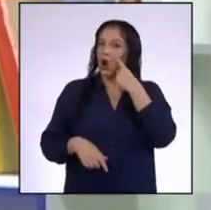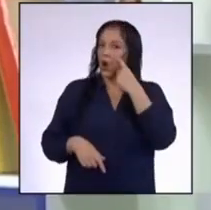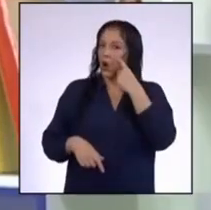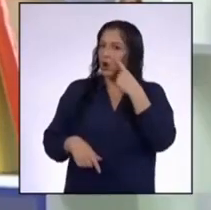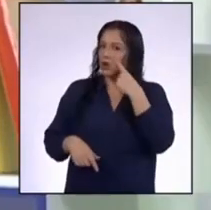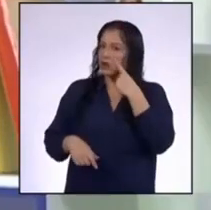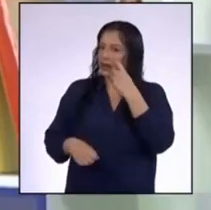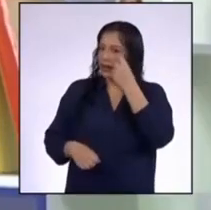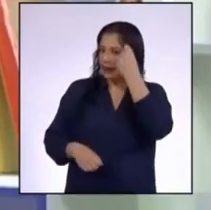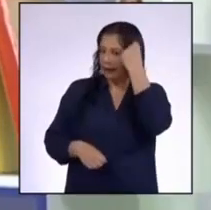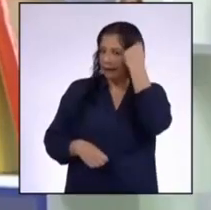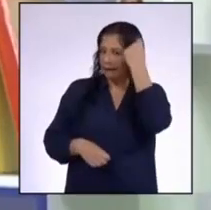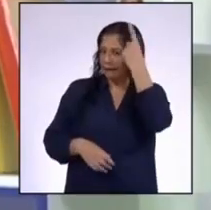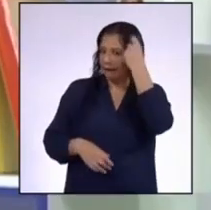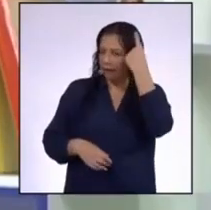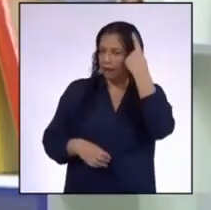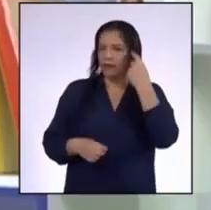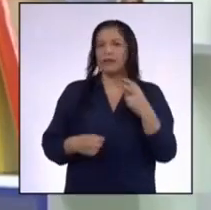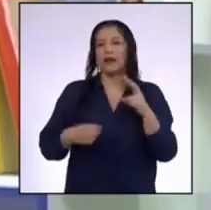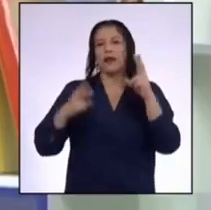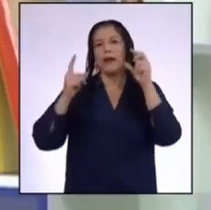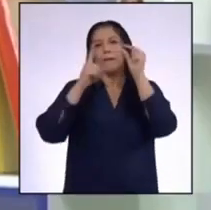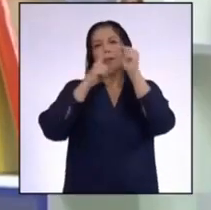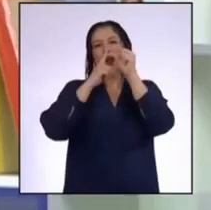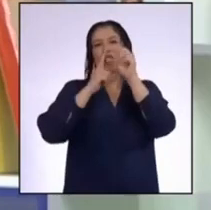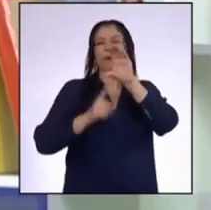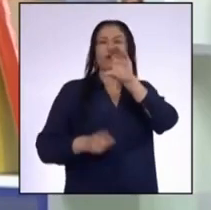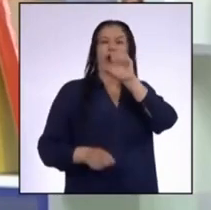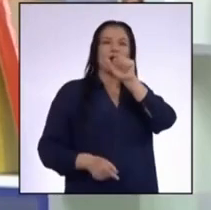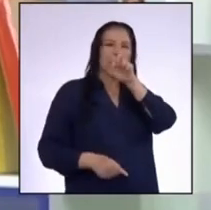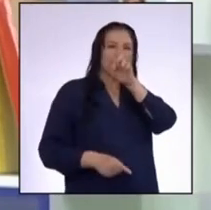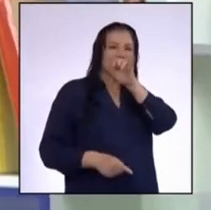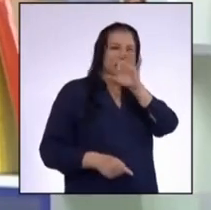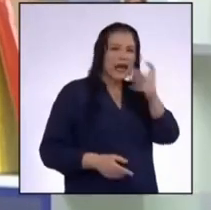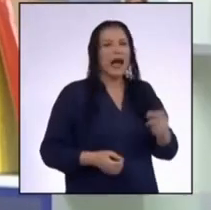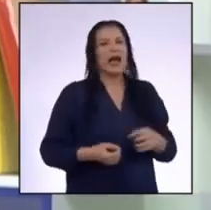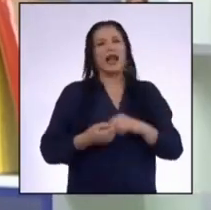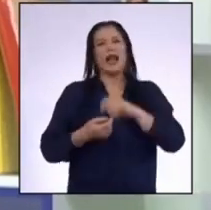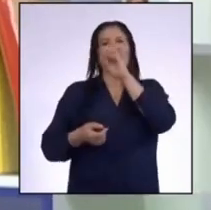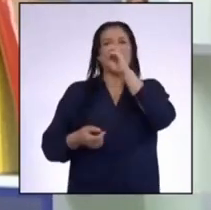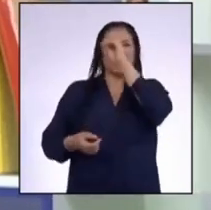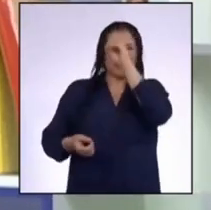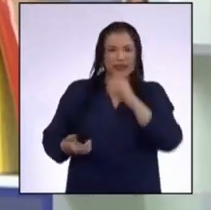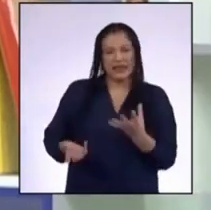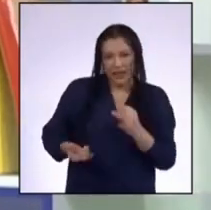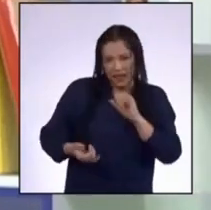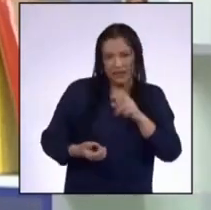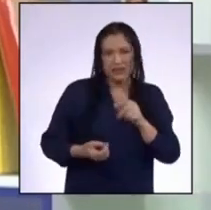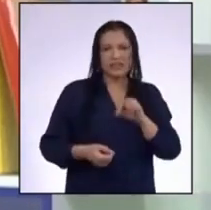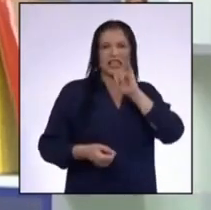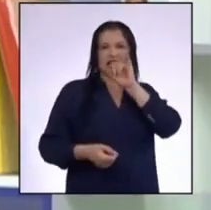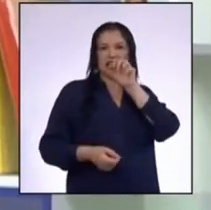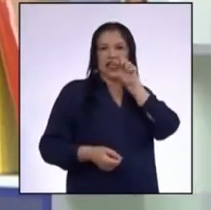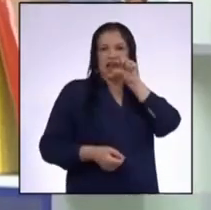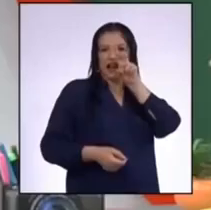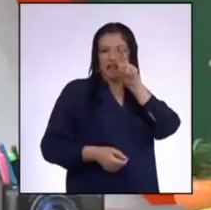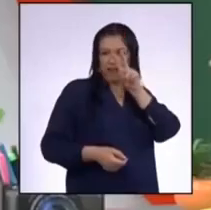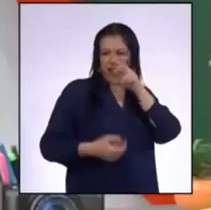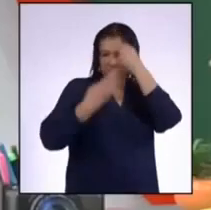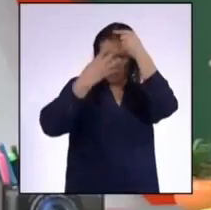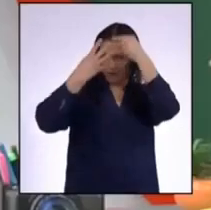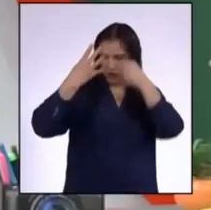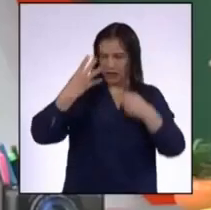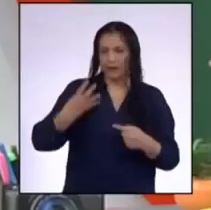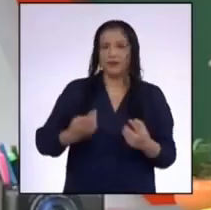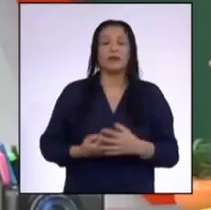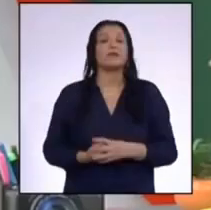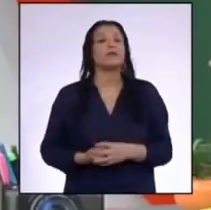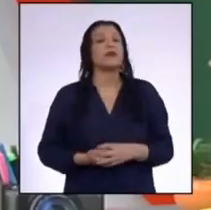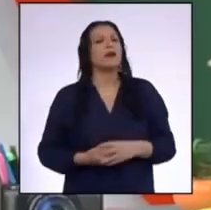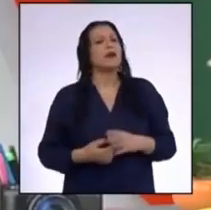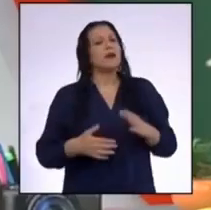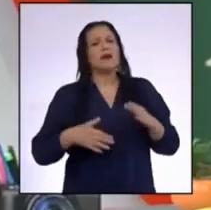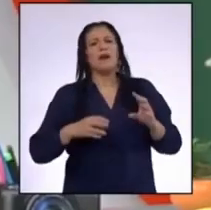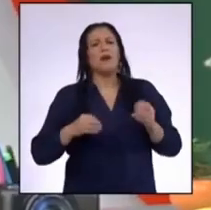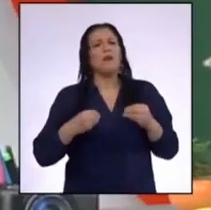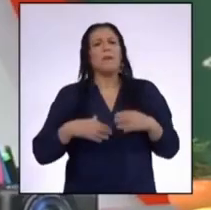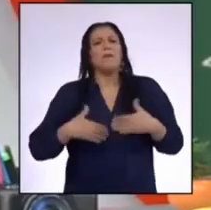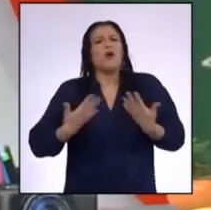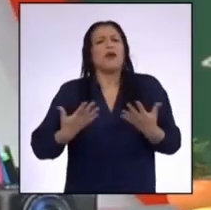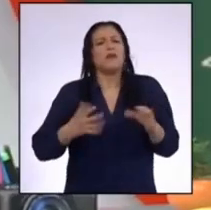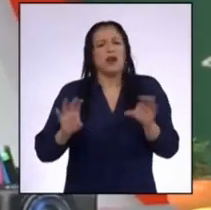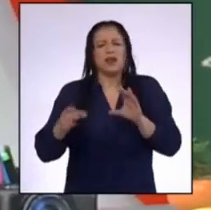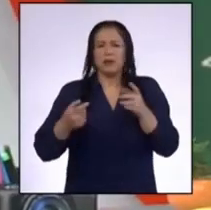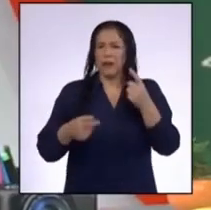y comprender términos como capital, tasa de intereses, IGB, entre otros. ¿Qué podríamos hacer